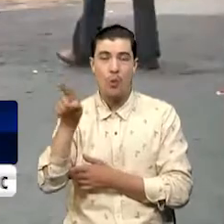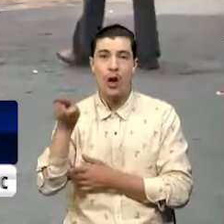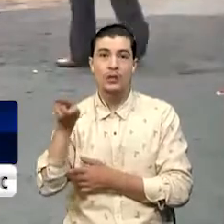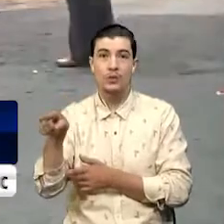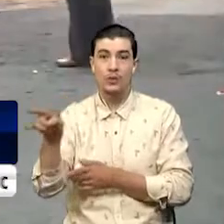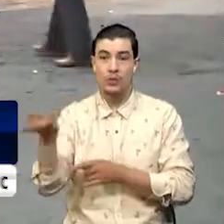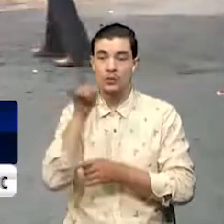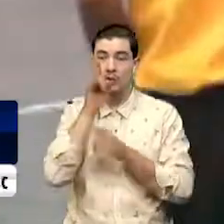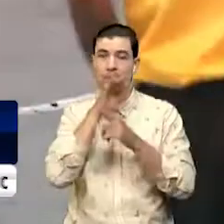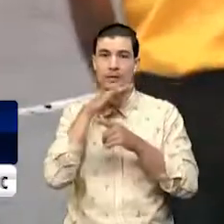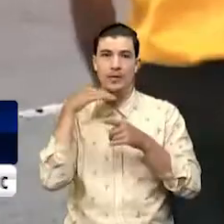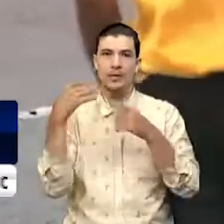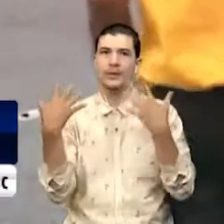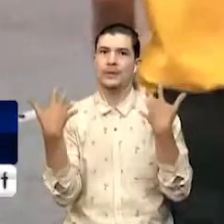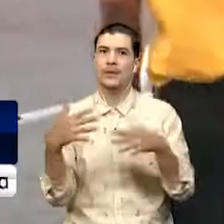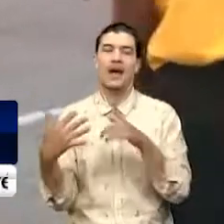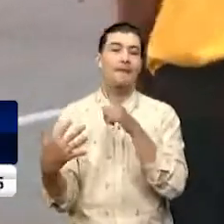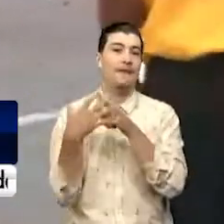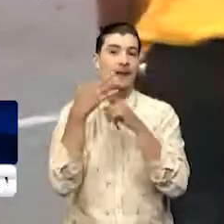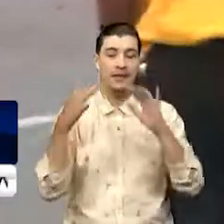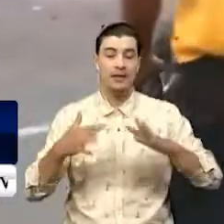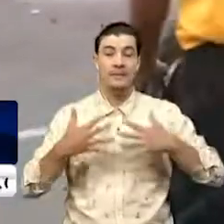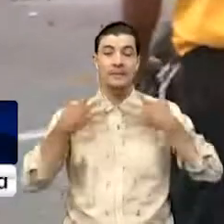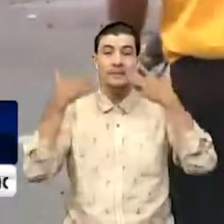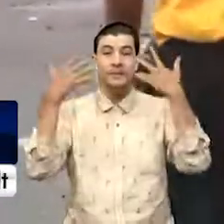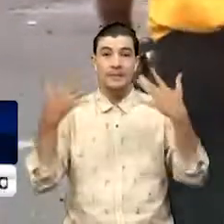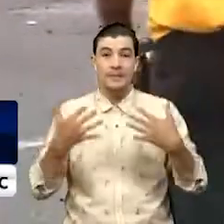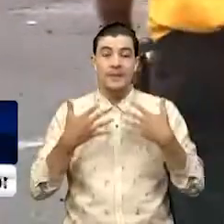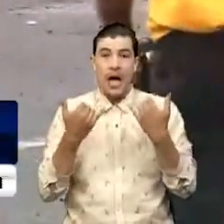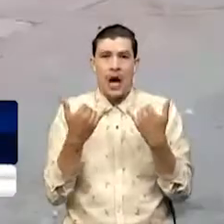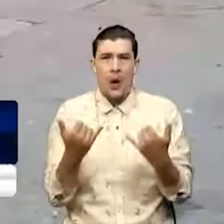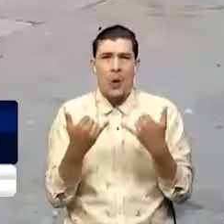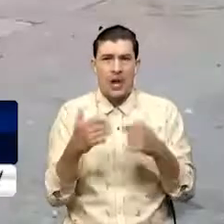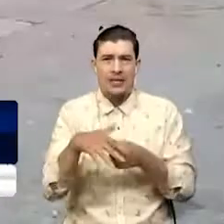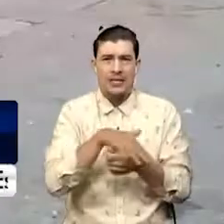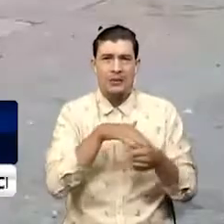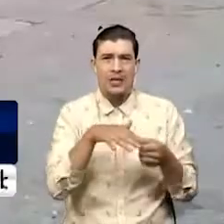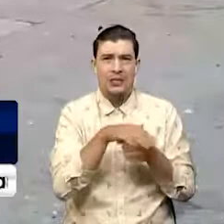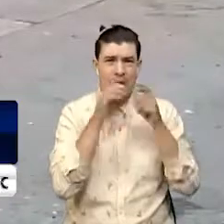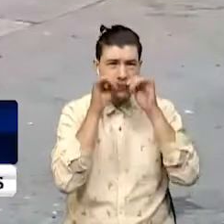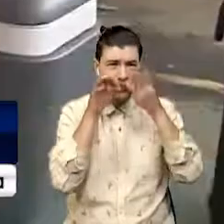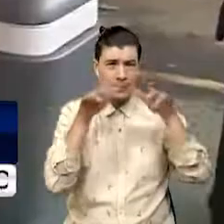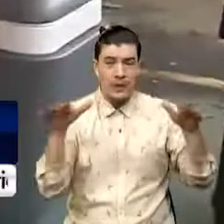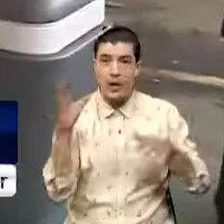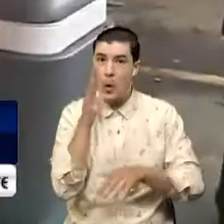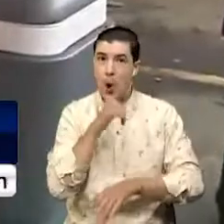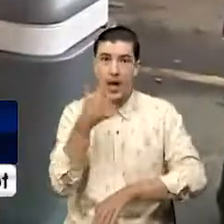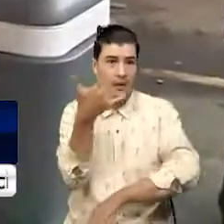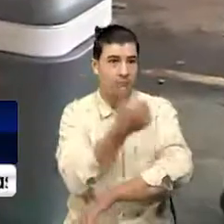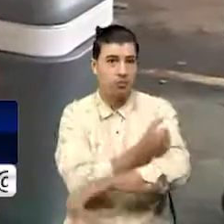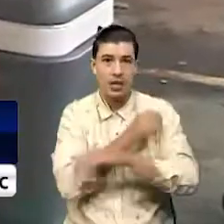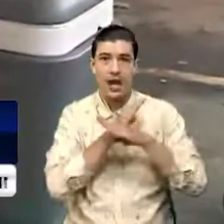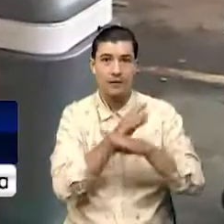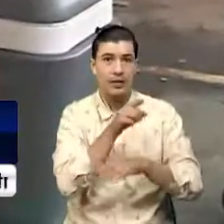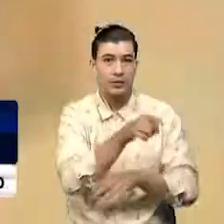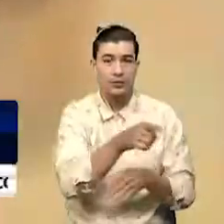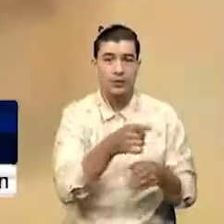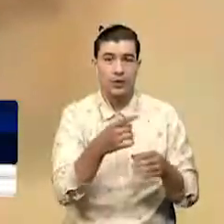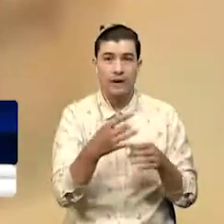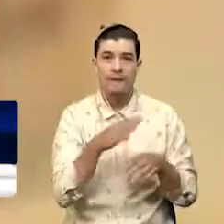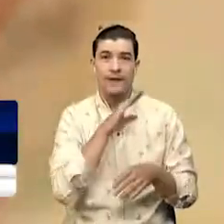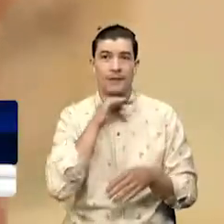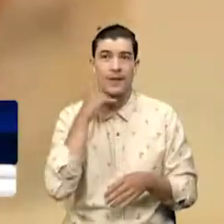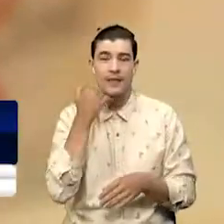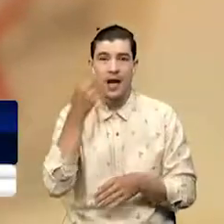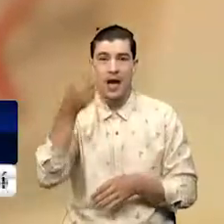respiratoria alarmante con la situación viral de la ciudad y no hay vacunas contra la influenza al